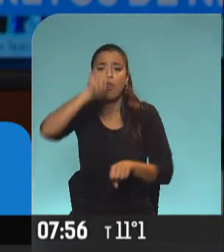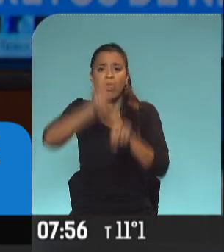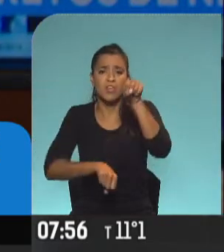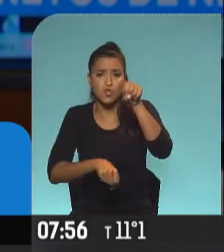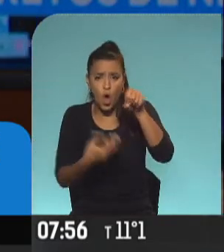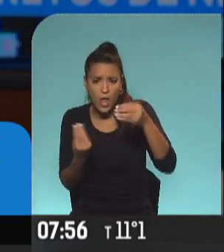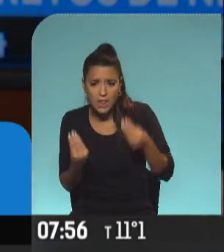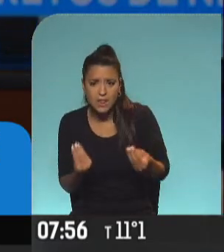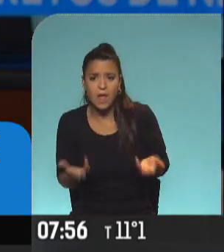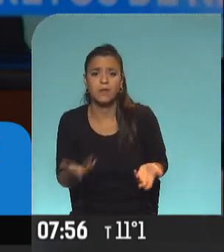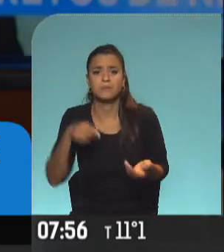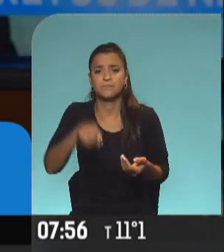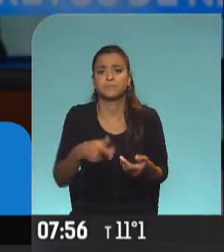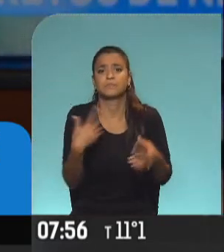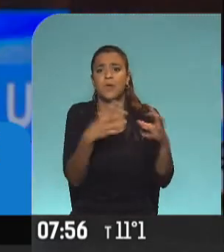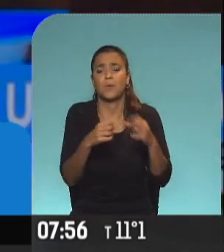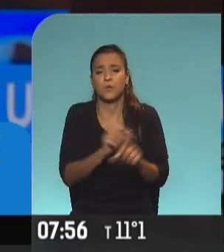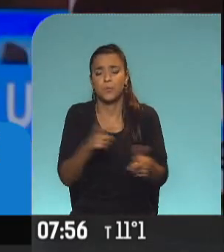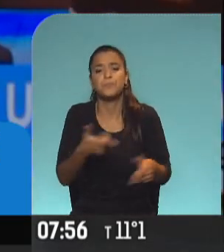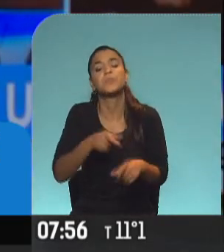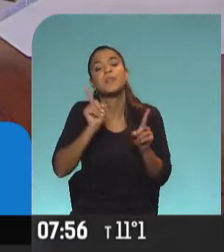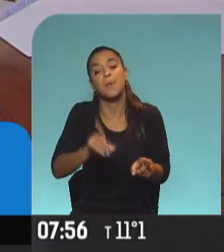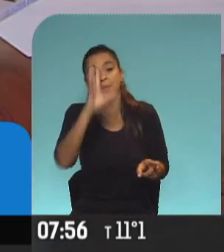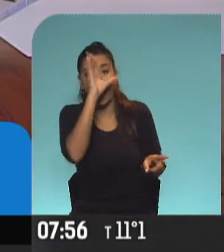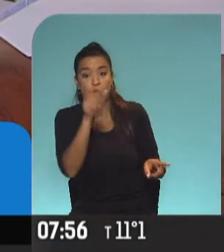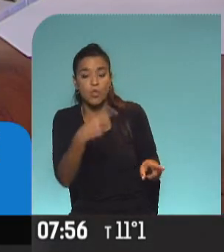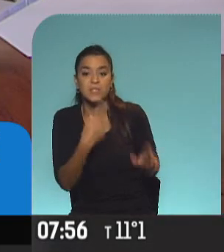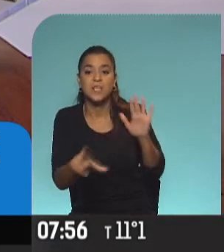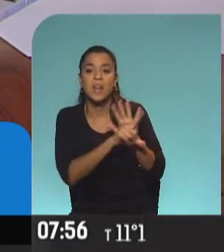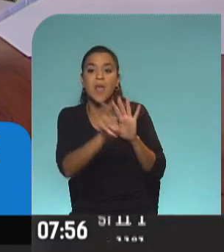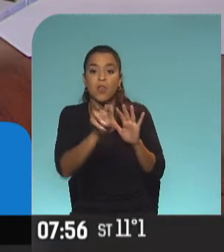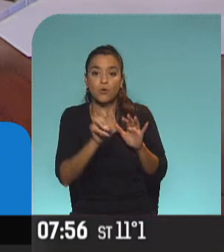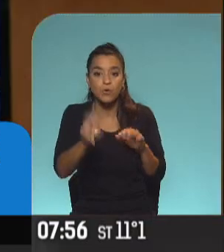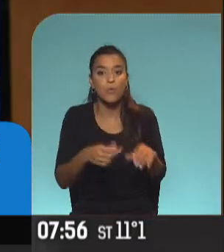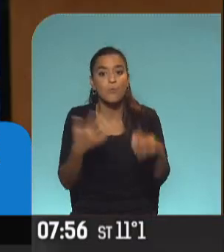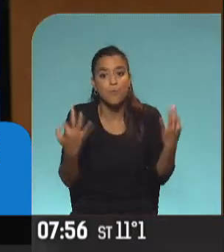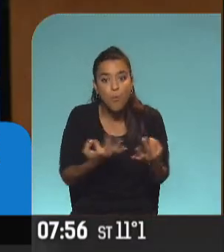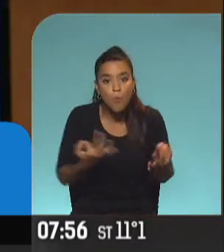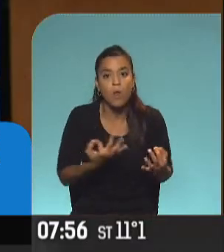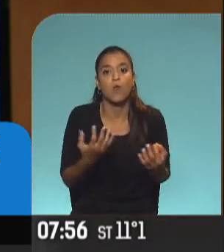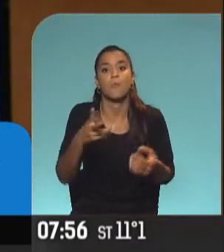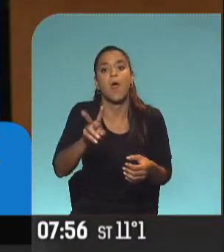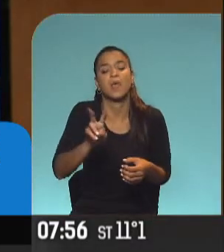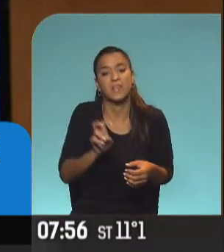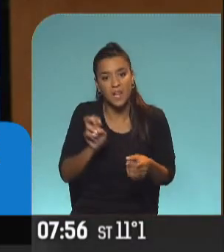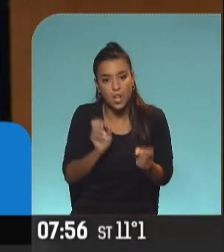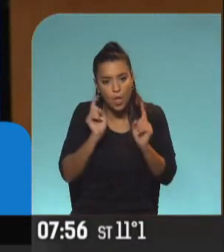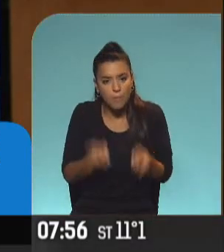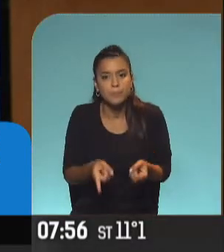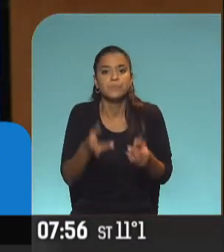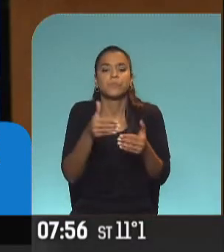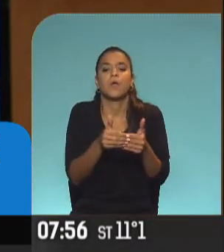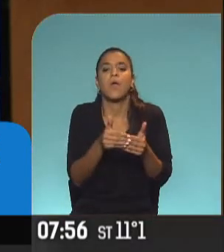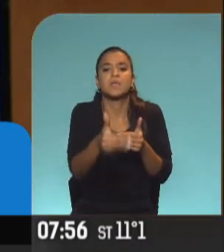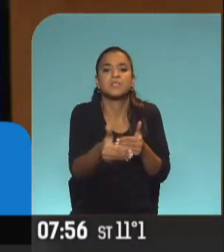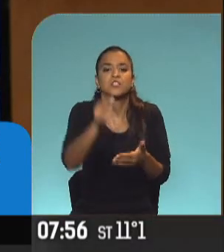de las sesiones y no habilitan el debate. Sí, recordemos una ley de alquileres que es muy beneficiosa para los inquilinos por la extensión que